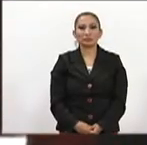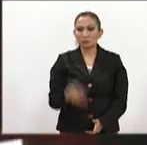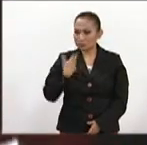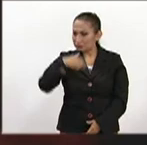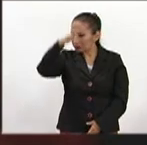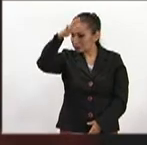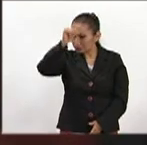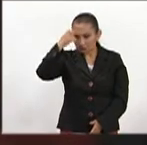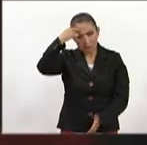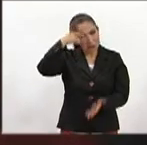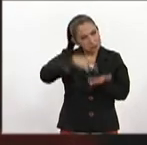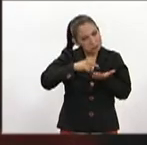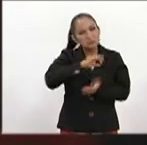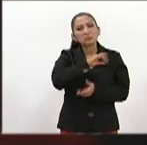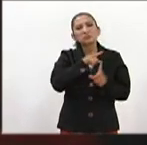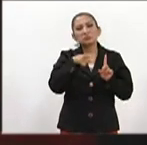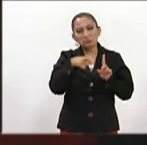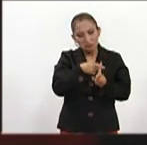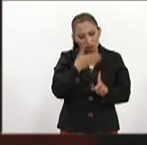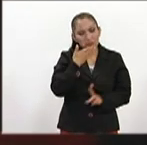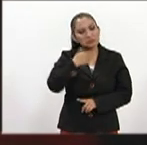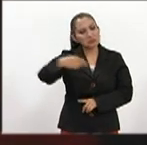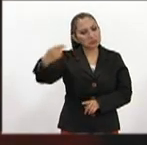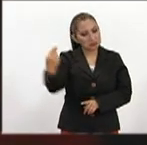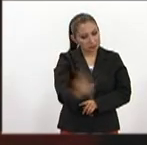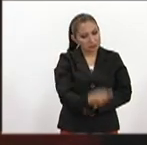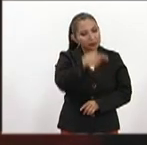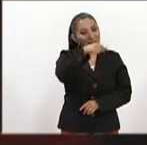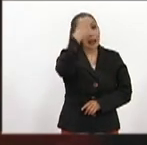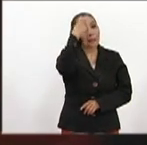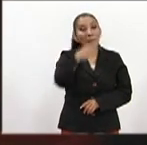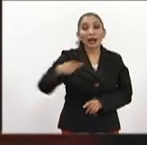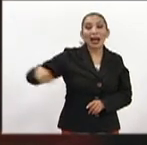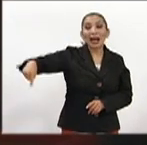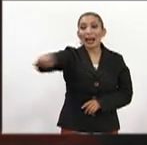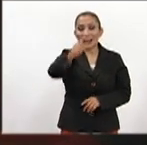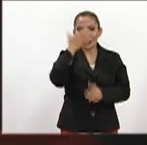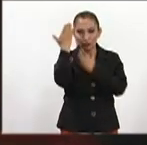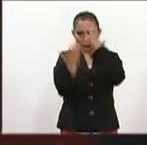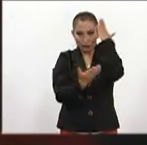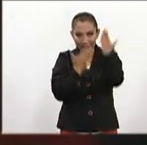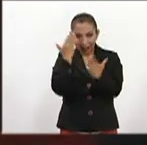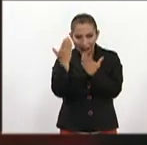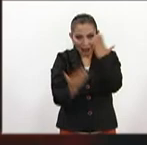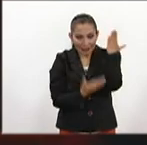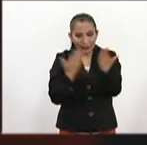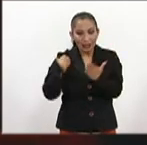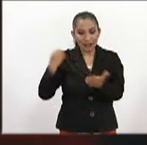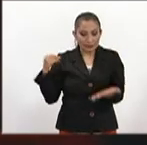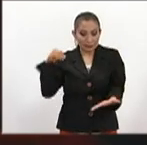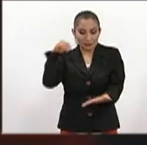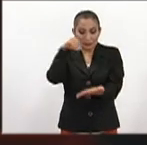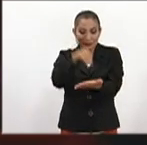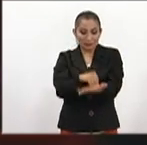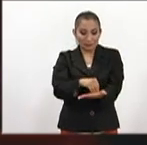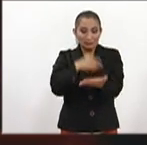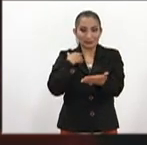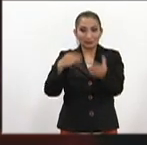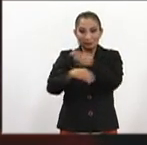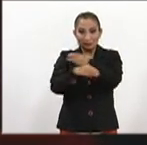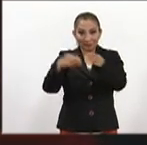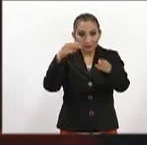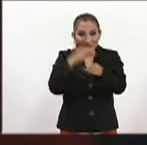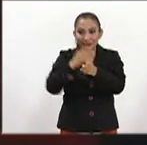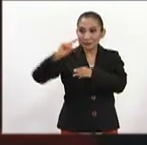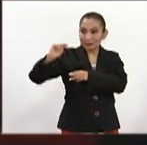Compartimos y consideramos positiva y necesaria para las y los estudiantes la implementación de las